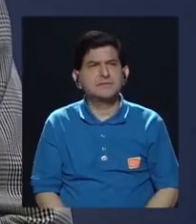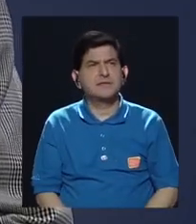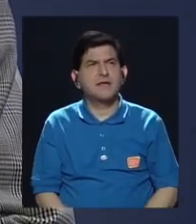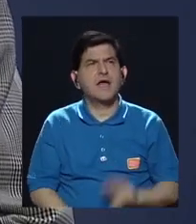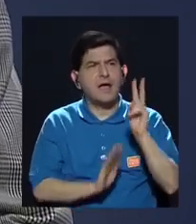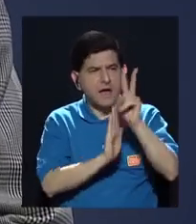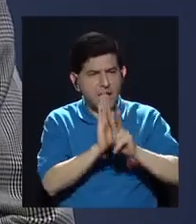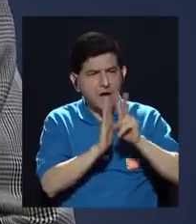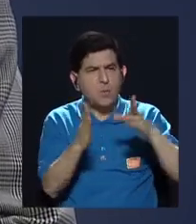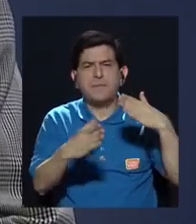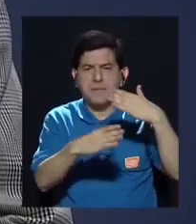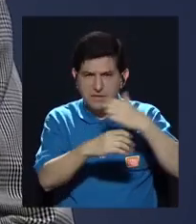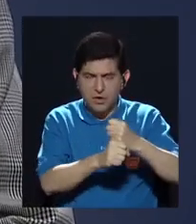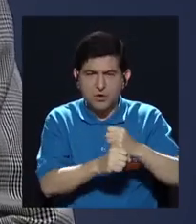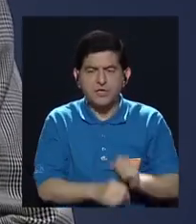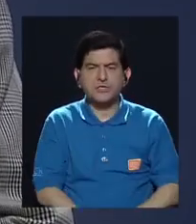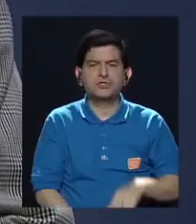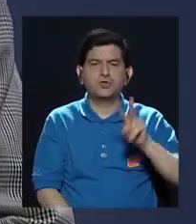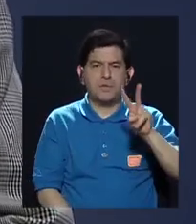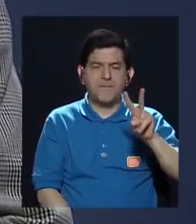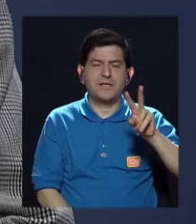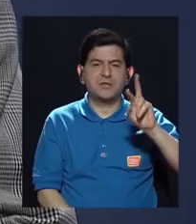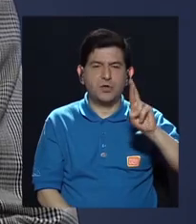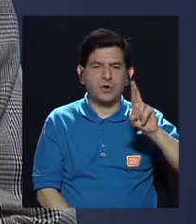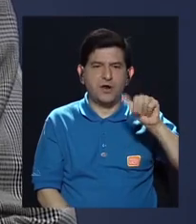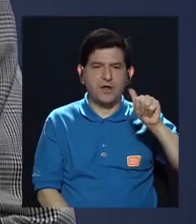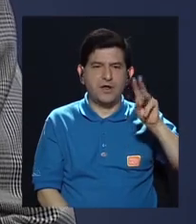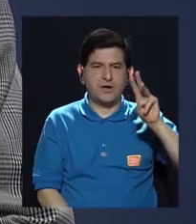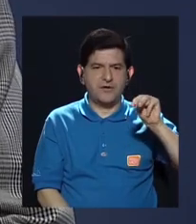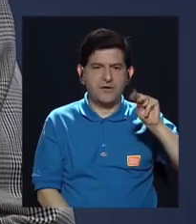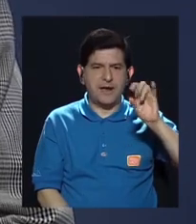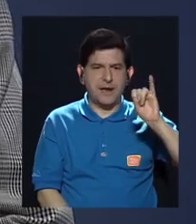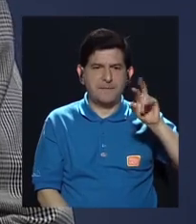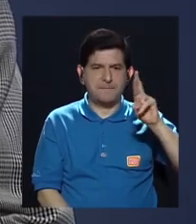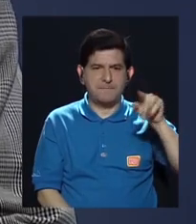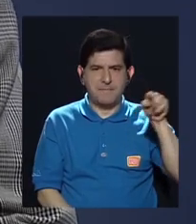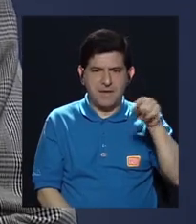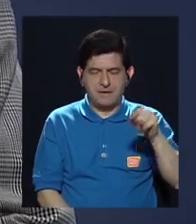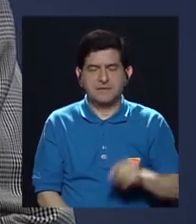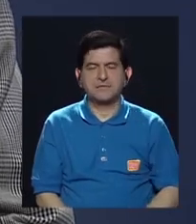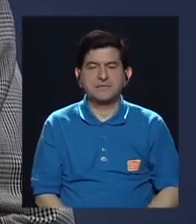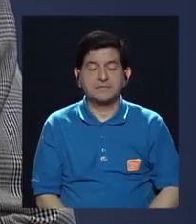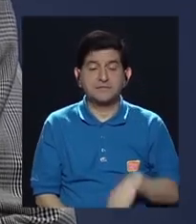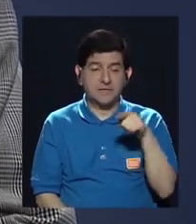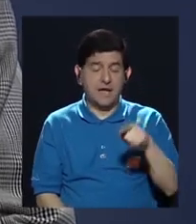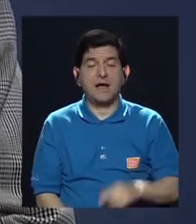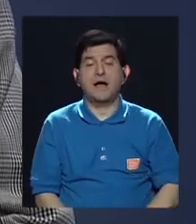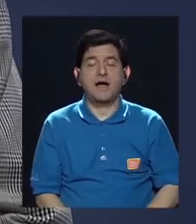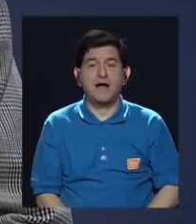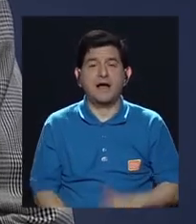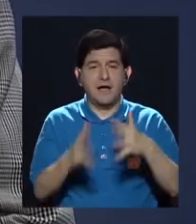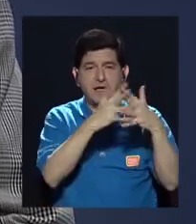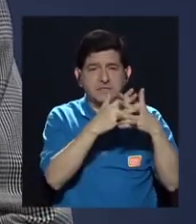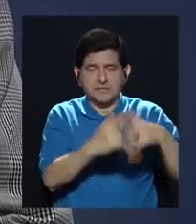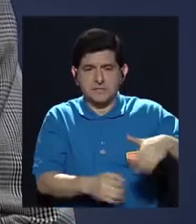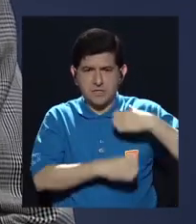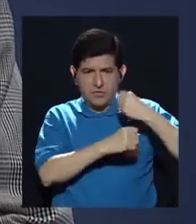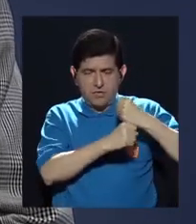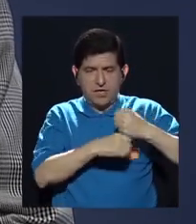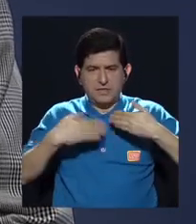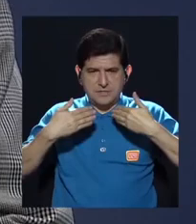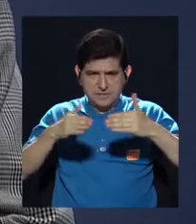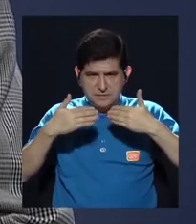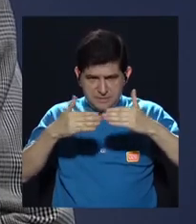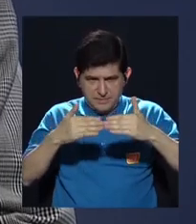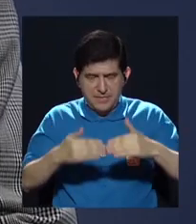incluso en el video que se hizo, que hizo Víctor Ramírez, lo señala muy claro, los marines de la zona del canal estaban